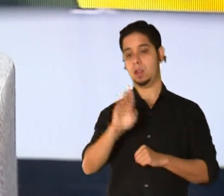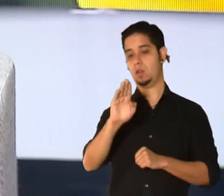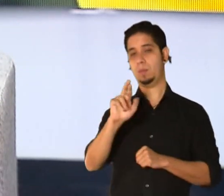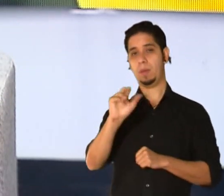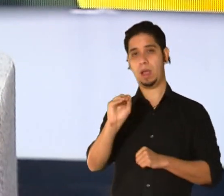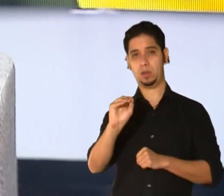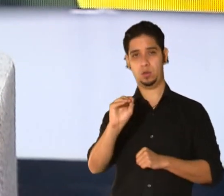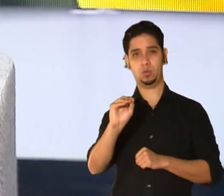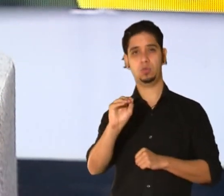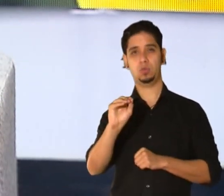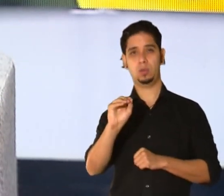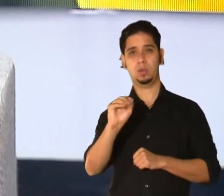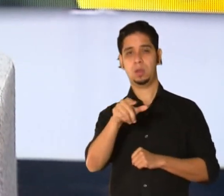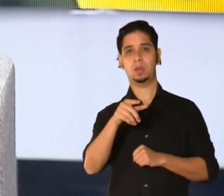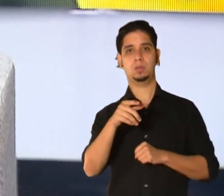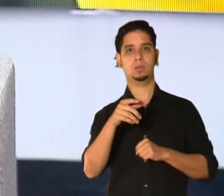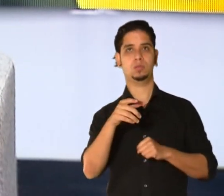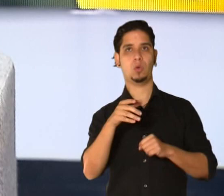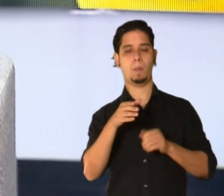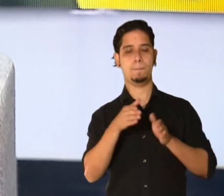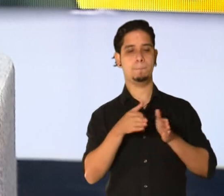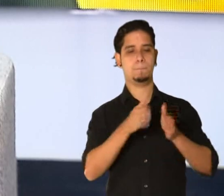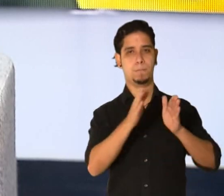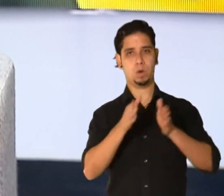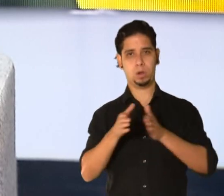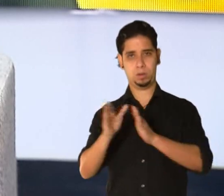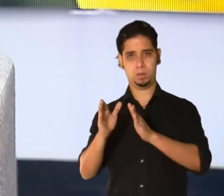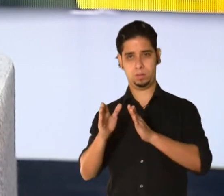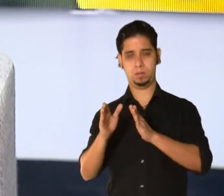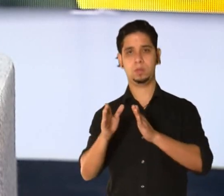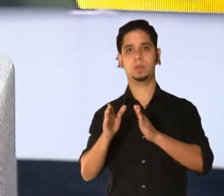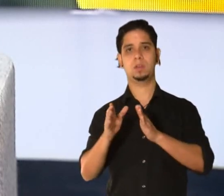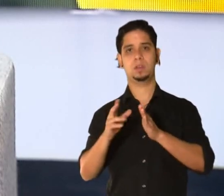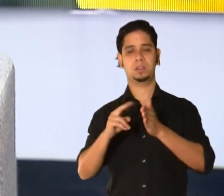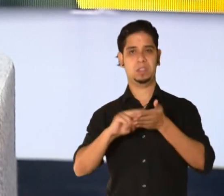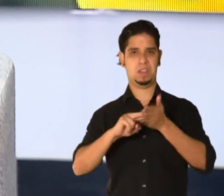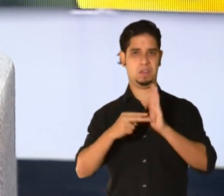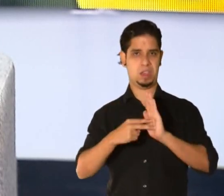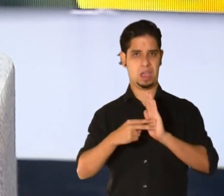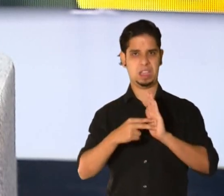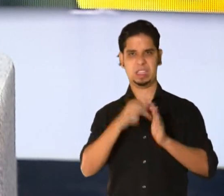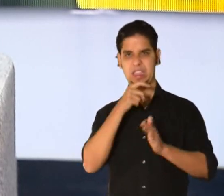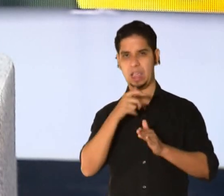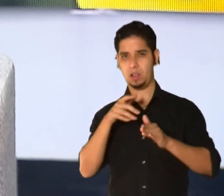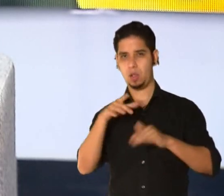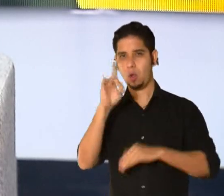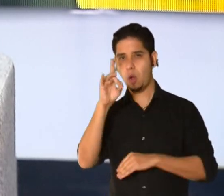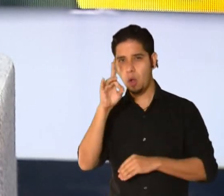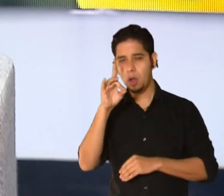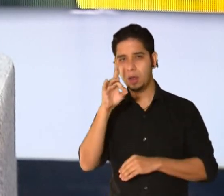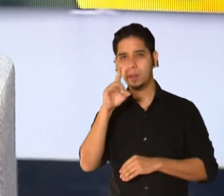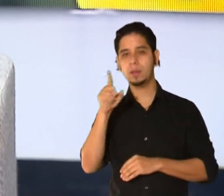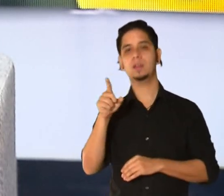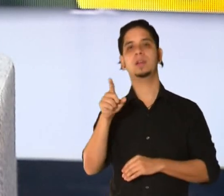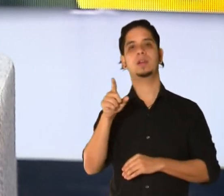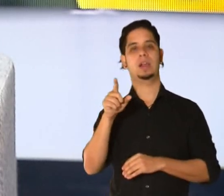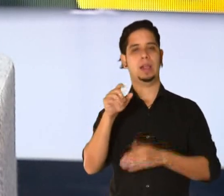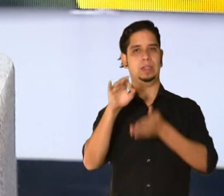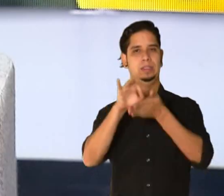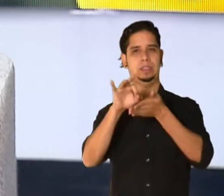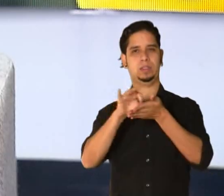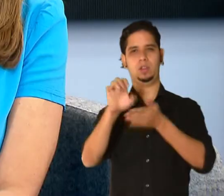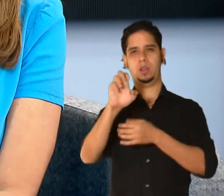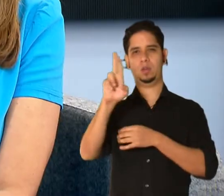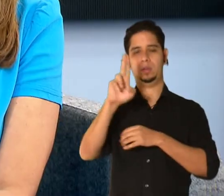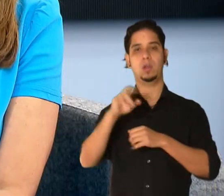son realmente bloques censales. Los bloques censales son definidos por el negociado del censo de Estados Unidos. ¿Y